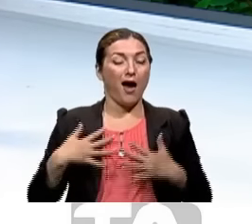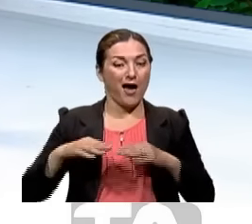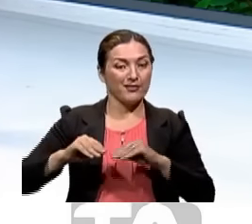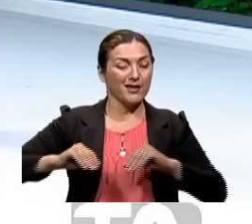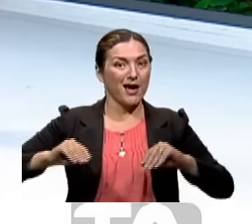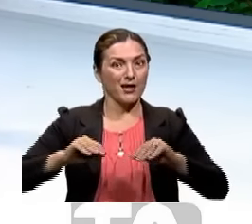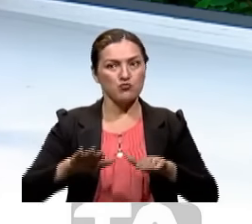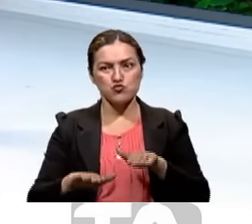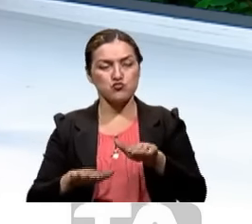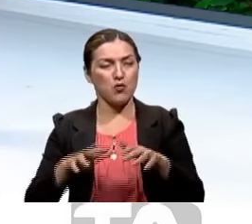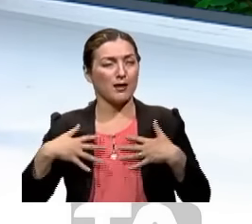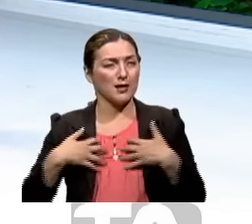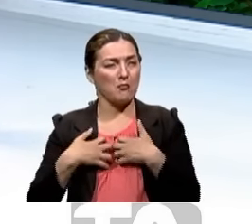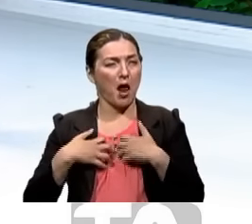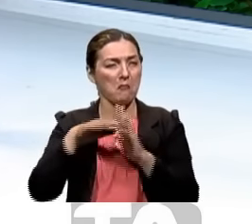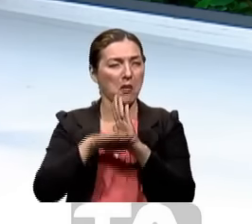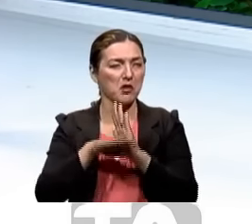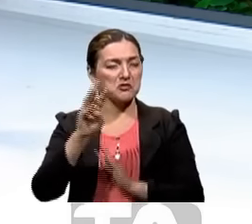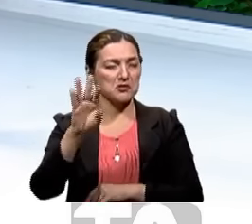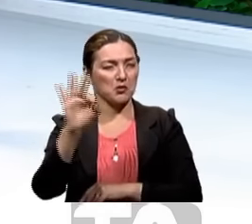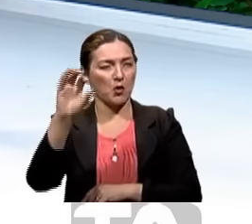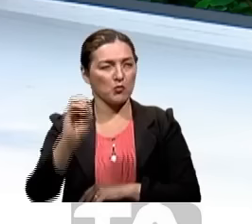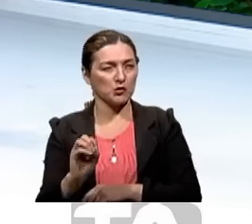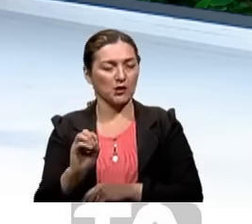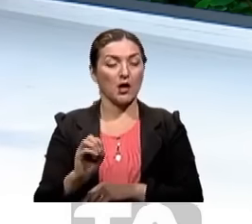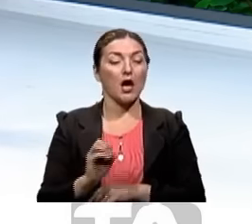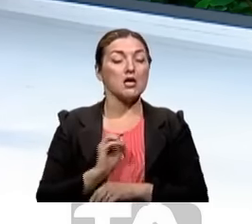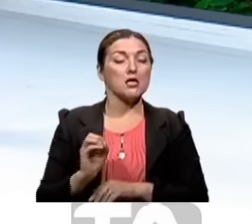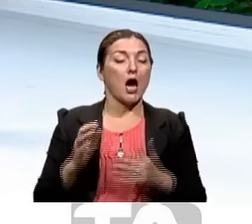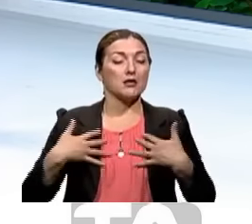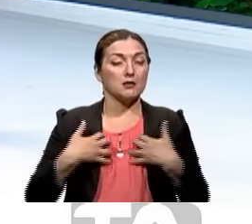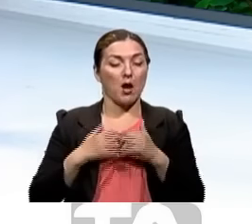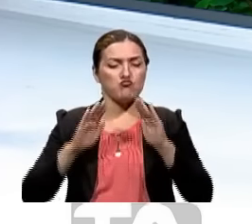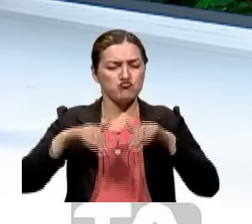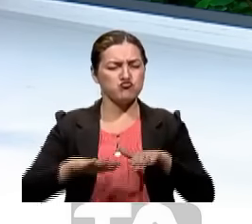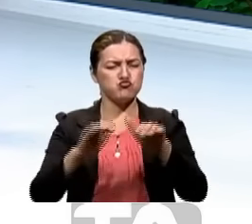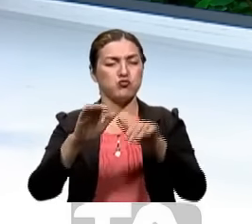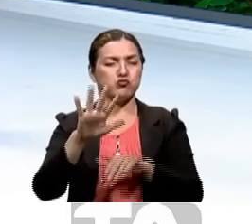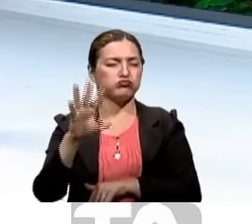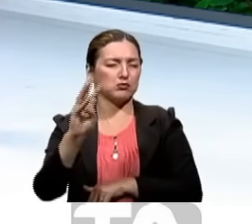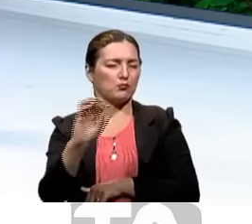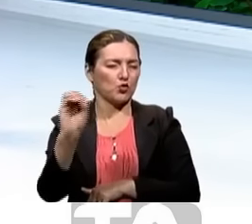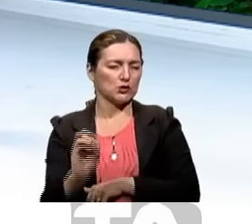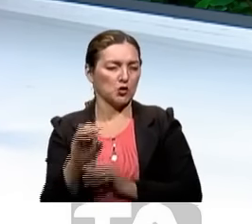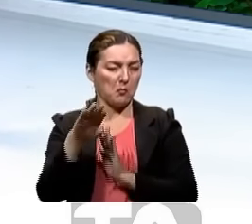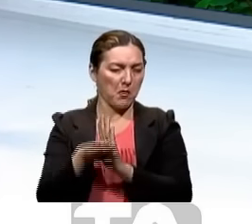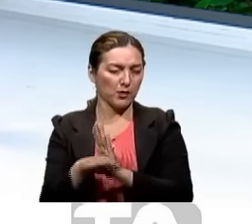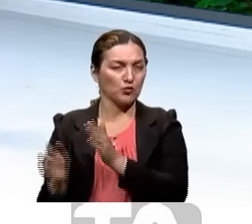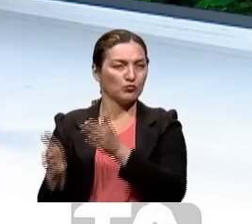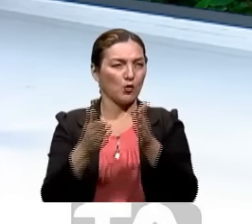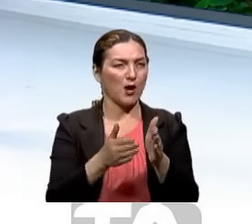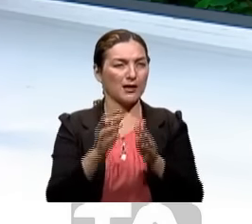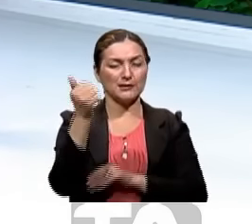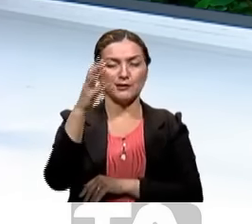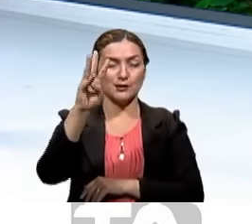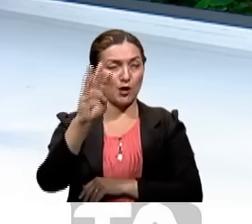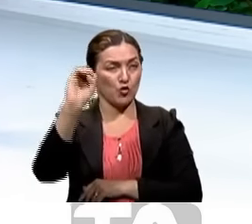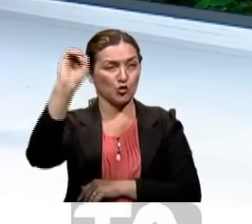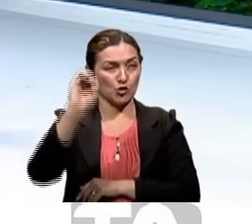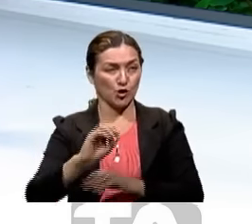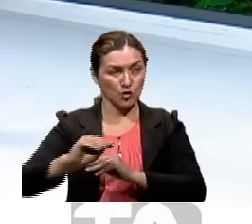y 56% en los animales marítimos. Actualmente el 16% de la tierra y el 8% de los